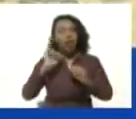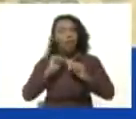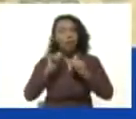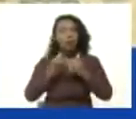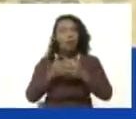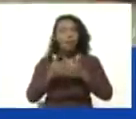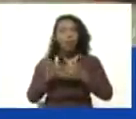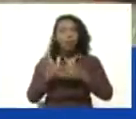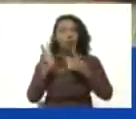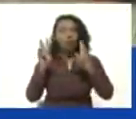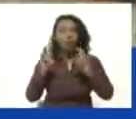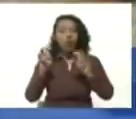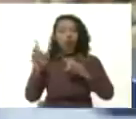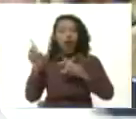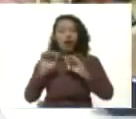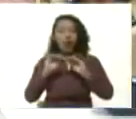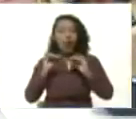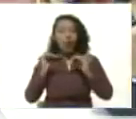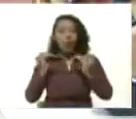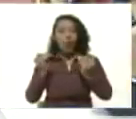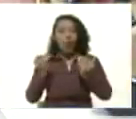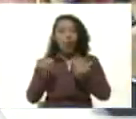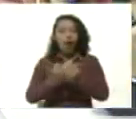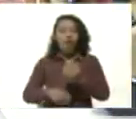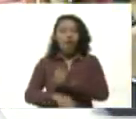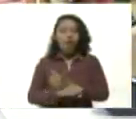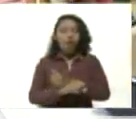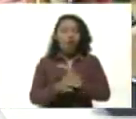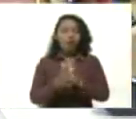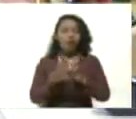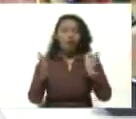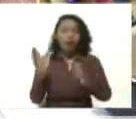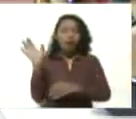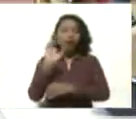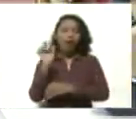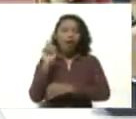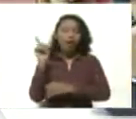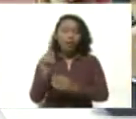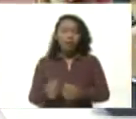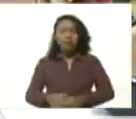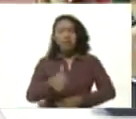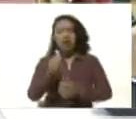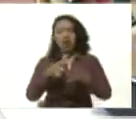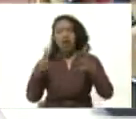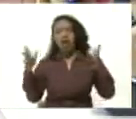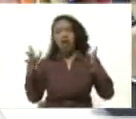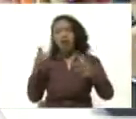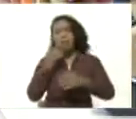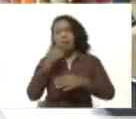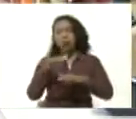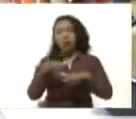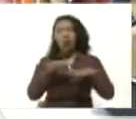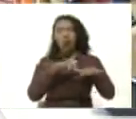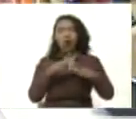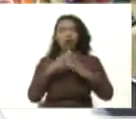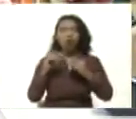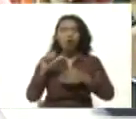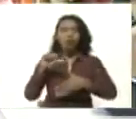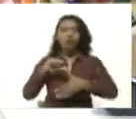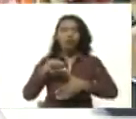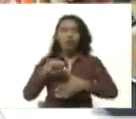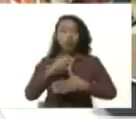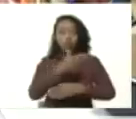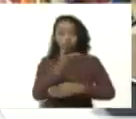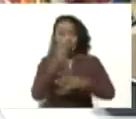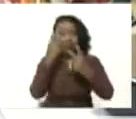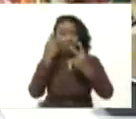inauguremos el estadio de fútbol de la Gran Caracas, el más grande estadio y hermoso de toda Sudamérica. Ustedes lo